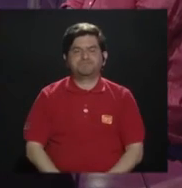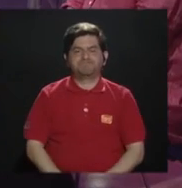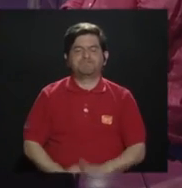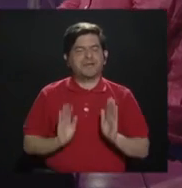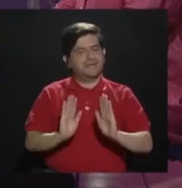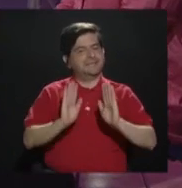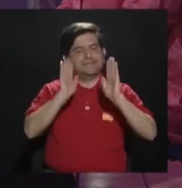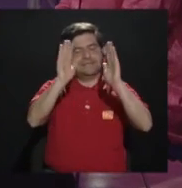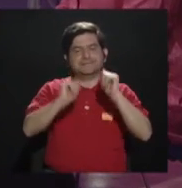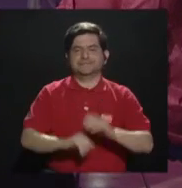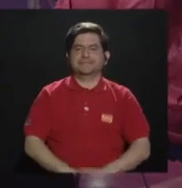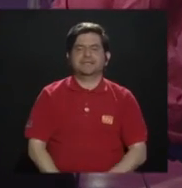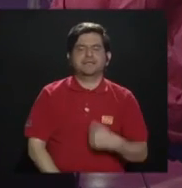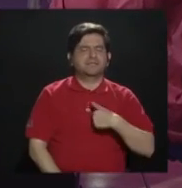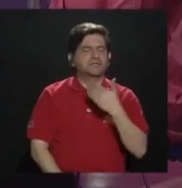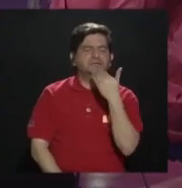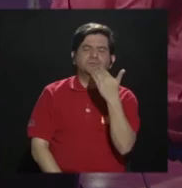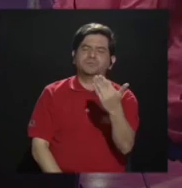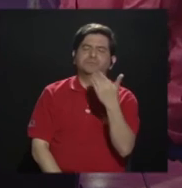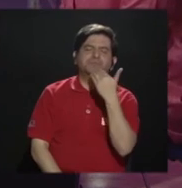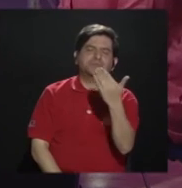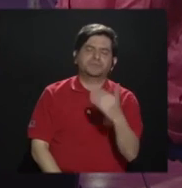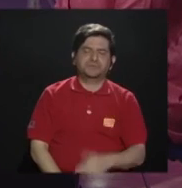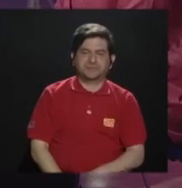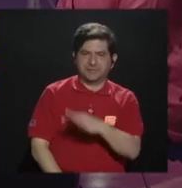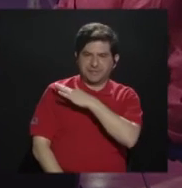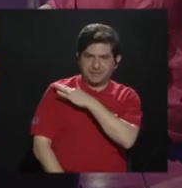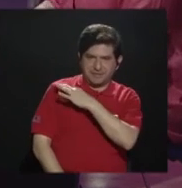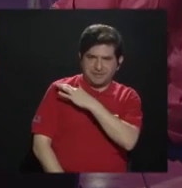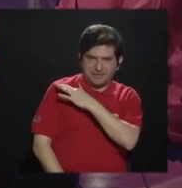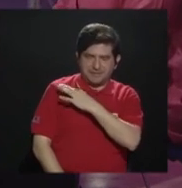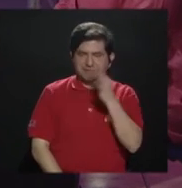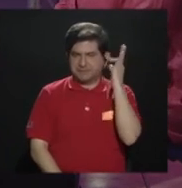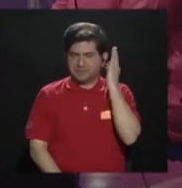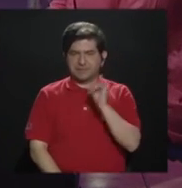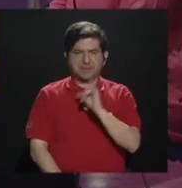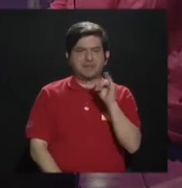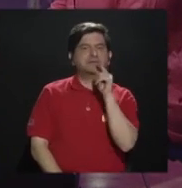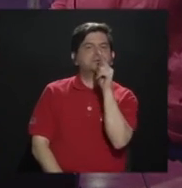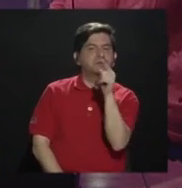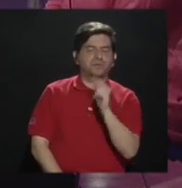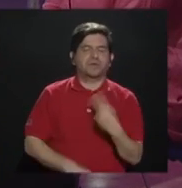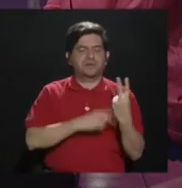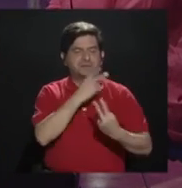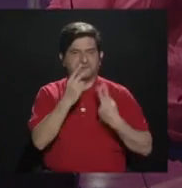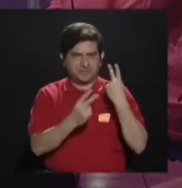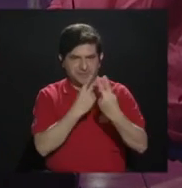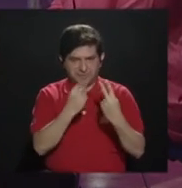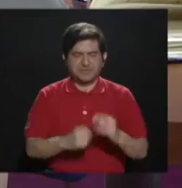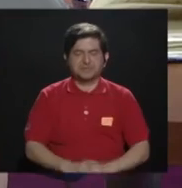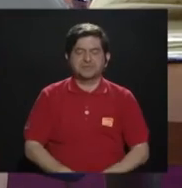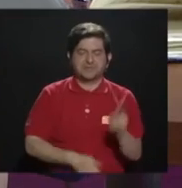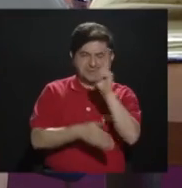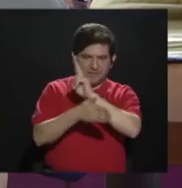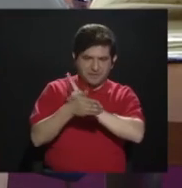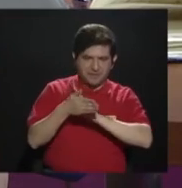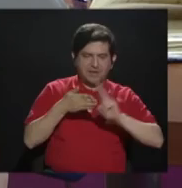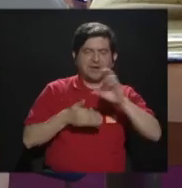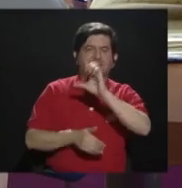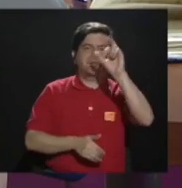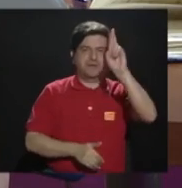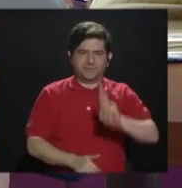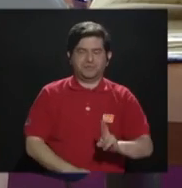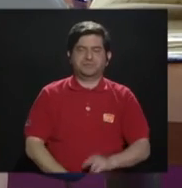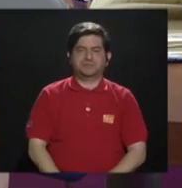Excelente. Bueno, quiero agradecerles a nuestras invitadas, agradecerles a ustedes la visita a la Universidad de Costa